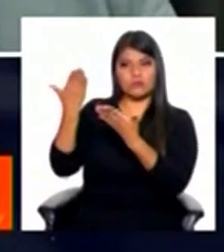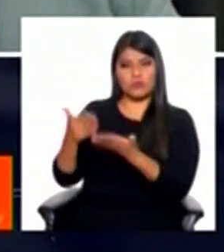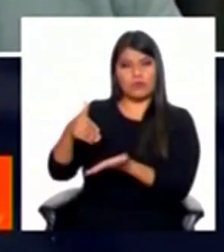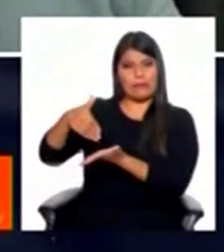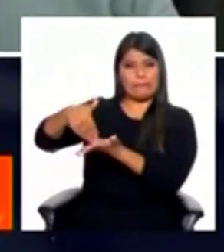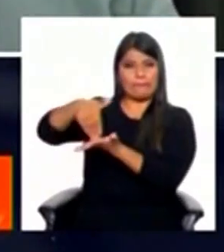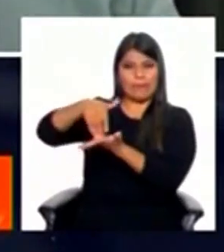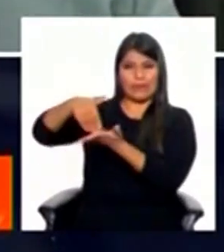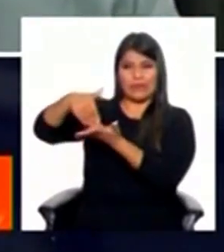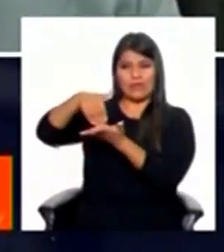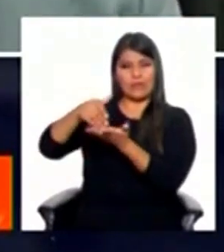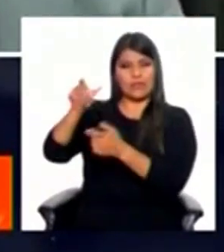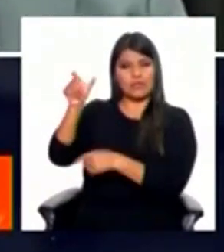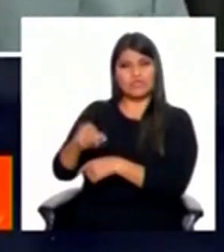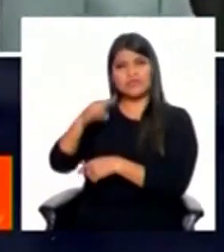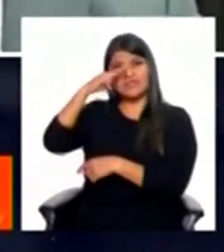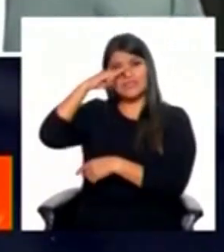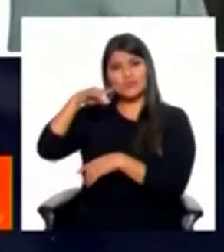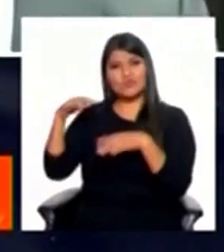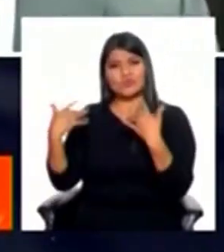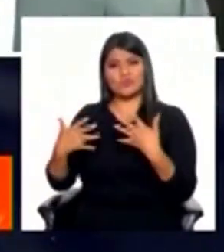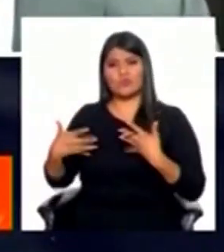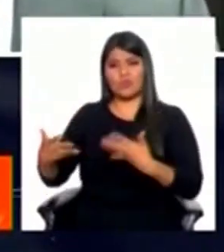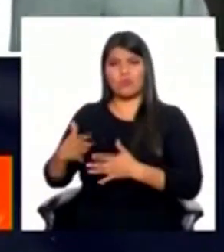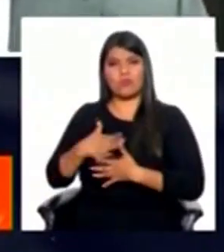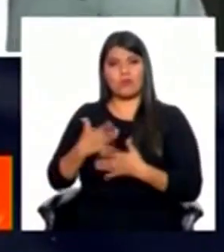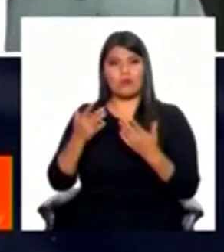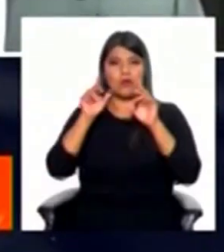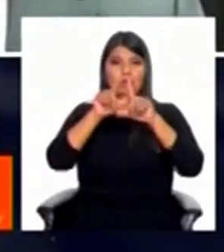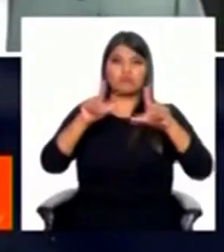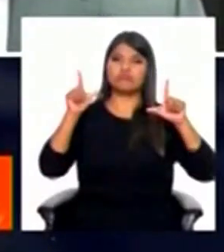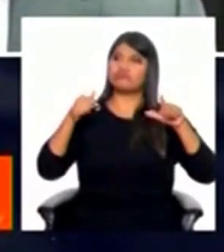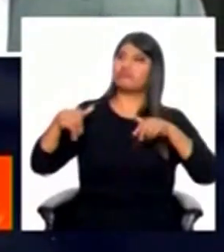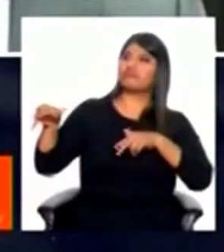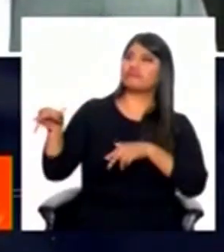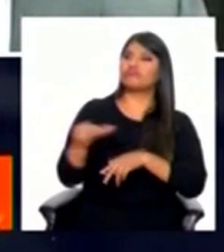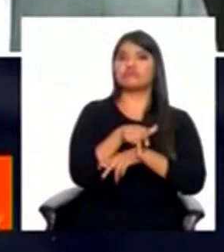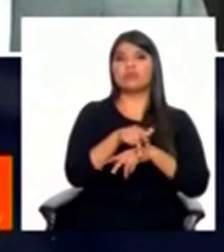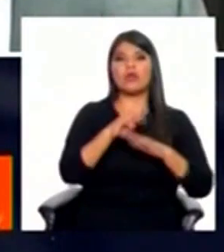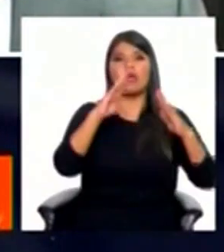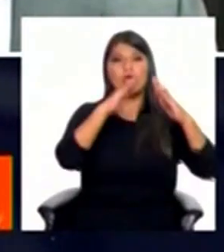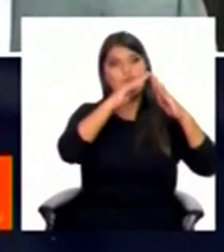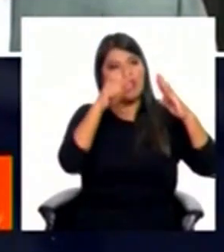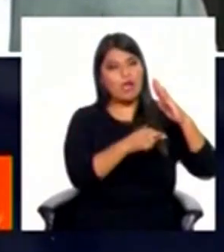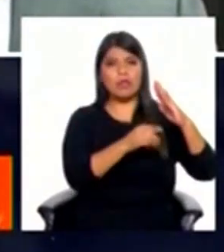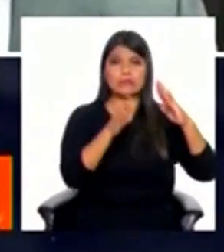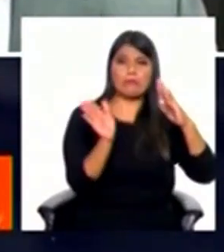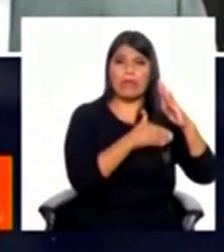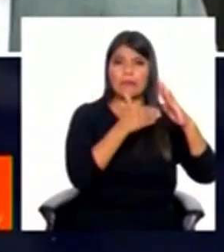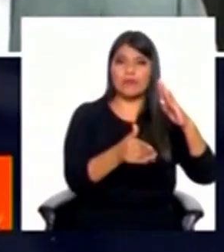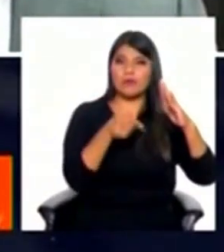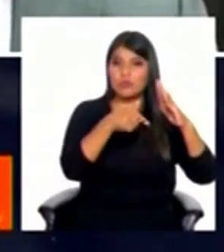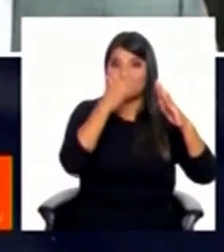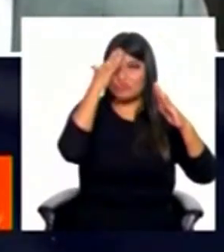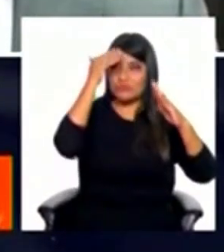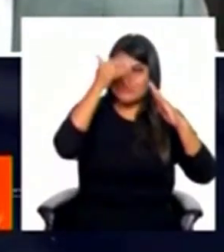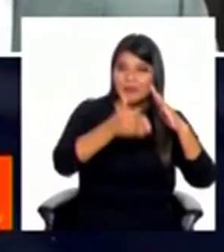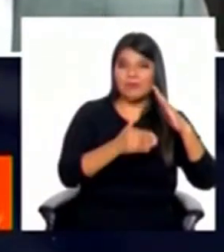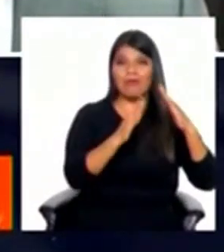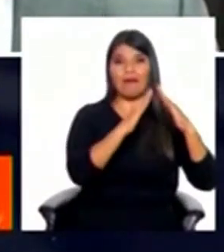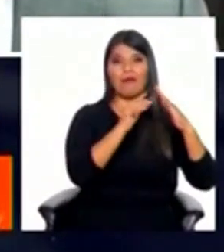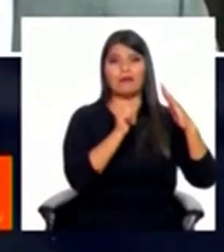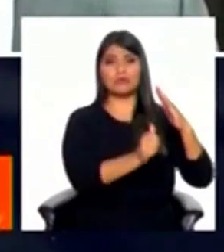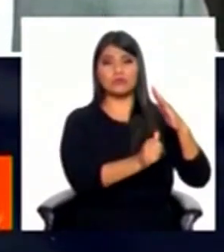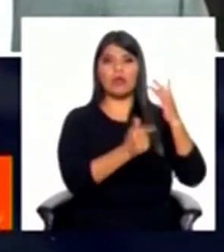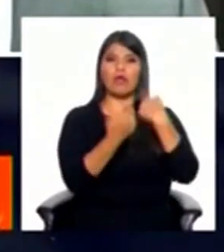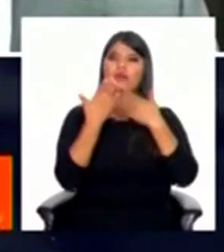vulnerabilidad en la que se encuentra, porque si eso ocurre públicamente, Gastón, señora Aguilera, imaginemos cómo puede ser ese núcleo más íntimo